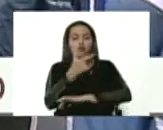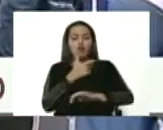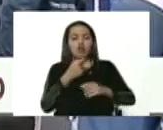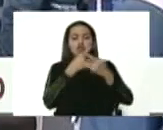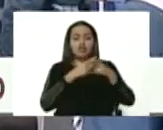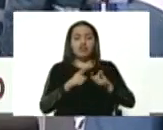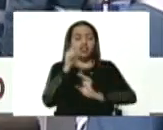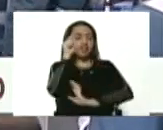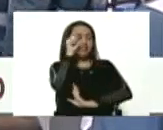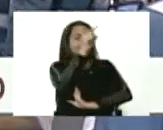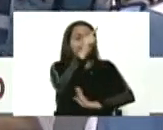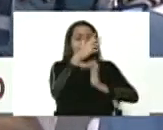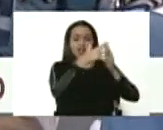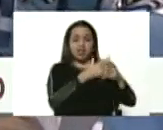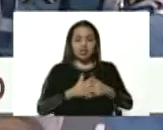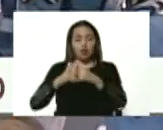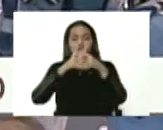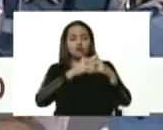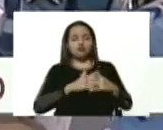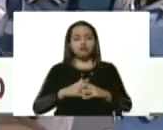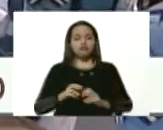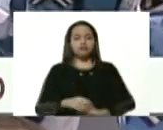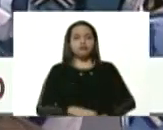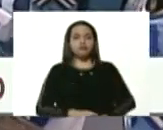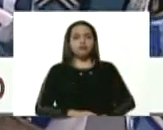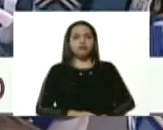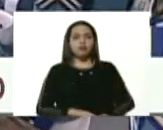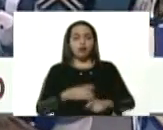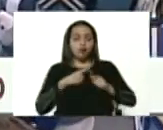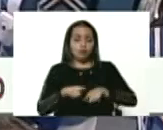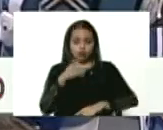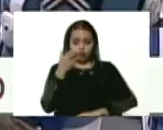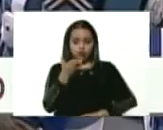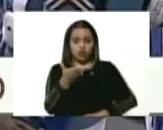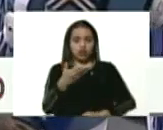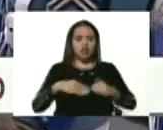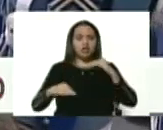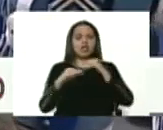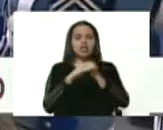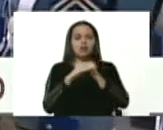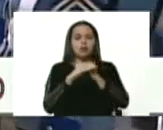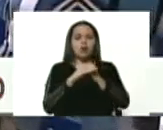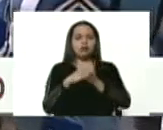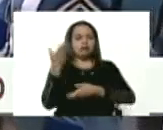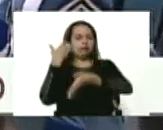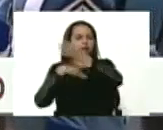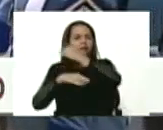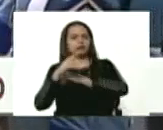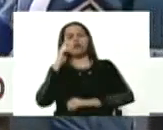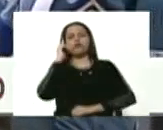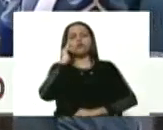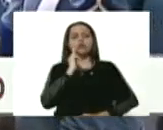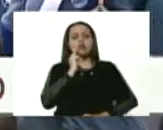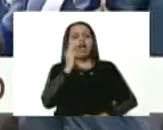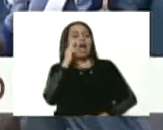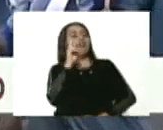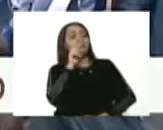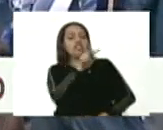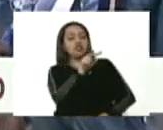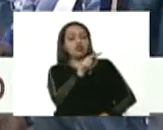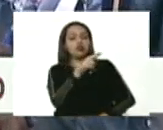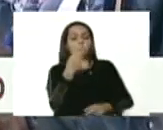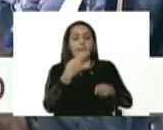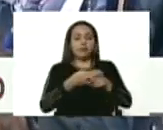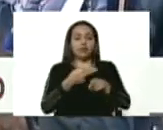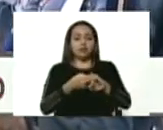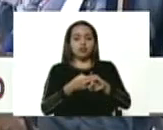el de los Estados Unidos de Norteamérica. Pero usted, al igual que nuestro libertador Simón Bolívar, ha avizorado esas amenazas y